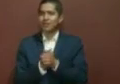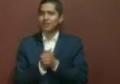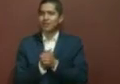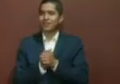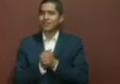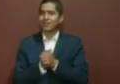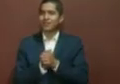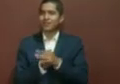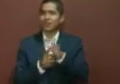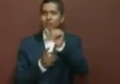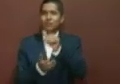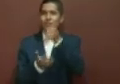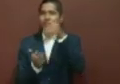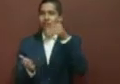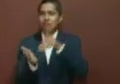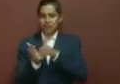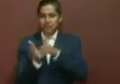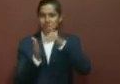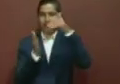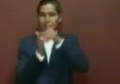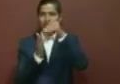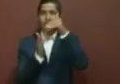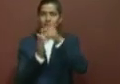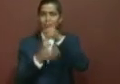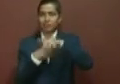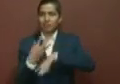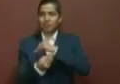de más de 11 mil millones de pesos,